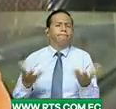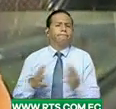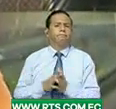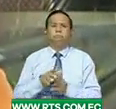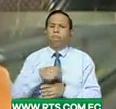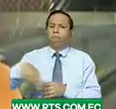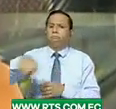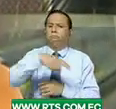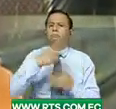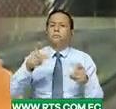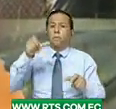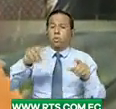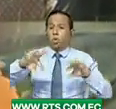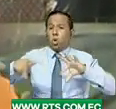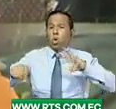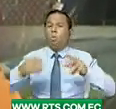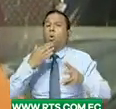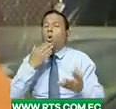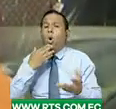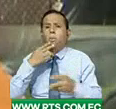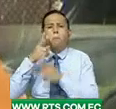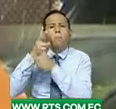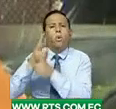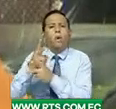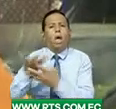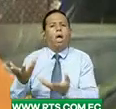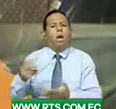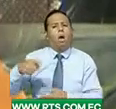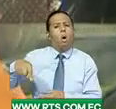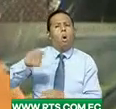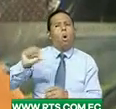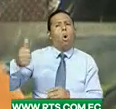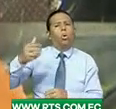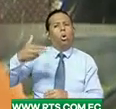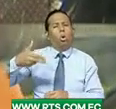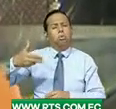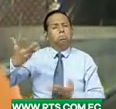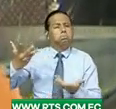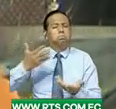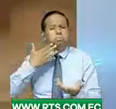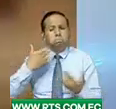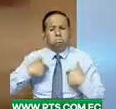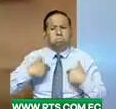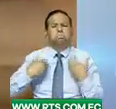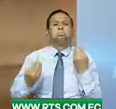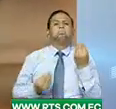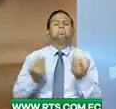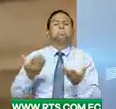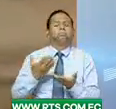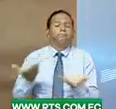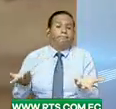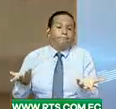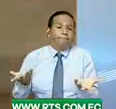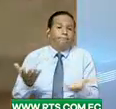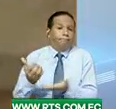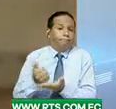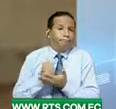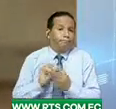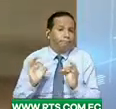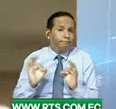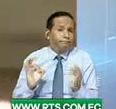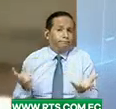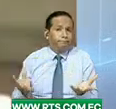tienen la protección o el poder. Uno como ciudadano estamos indefensos. Informó